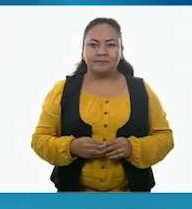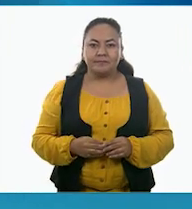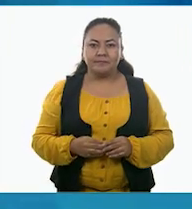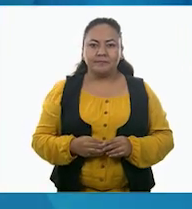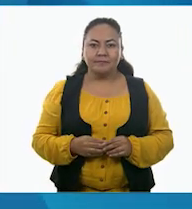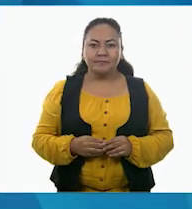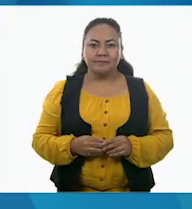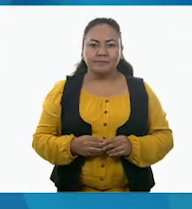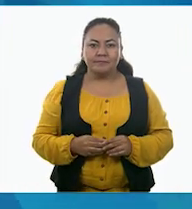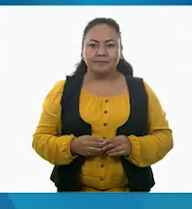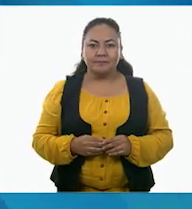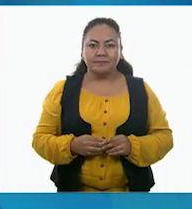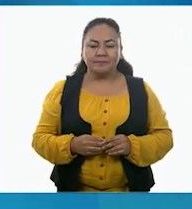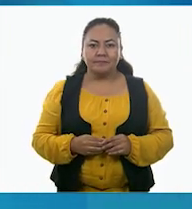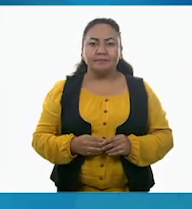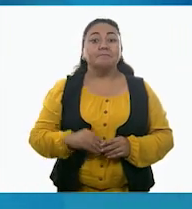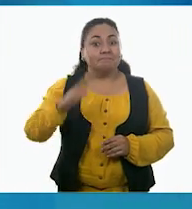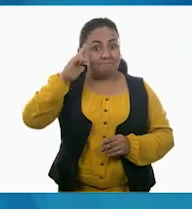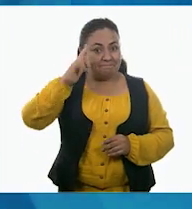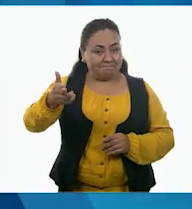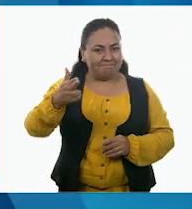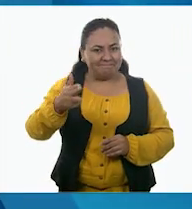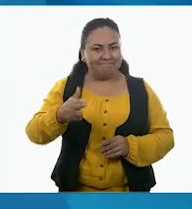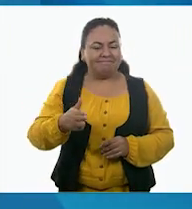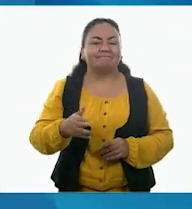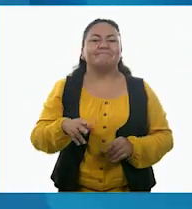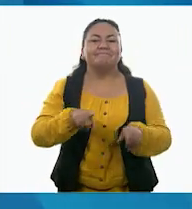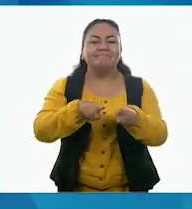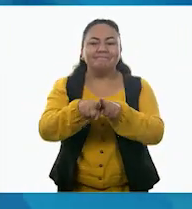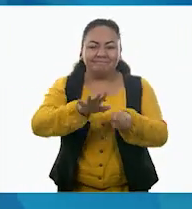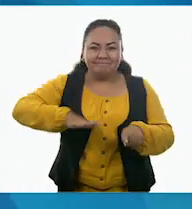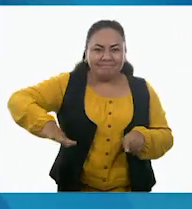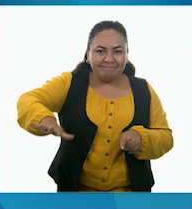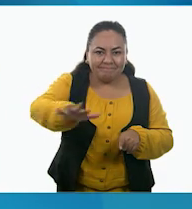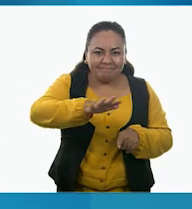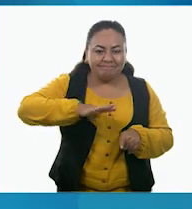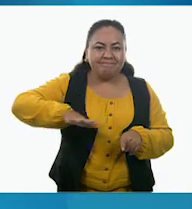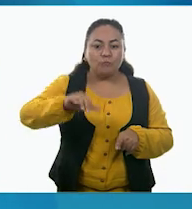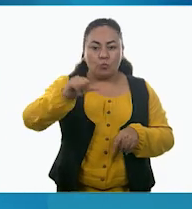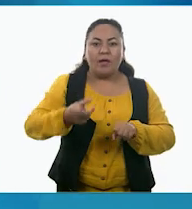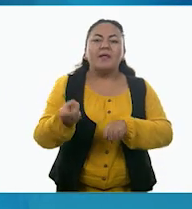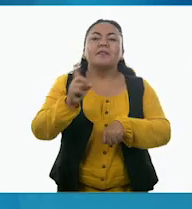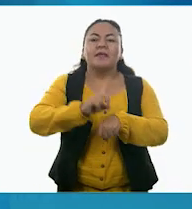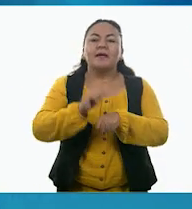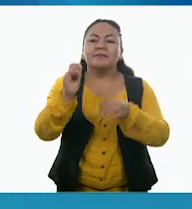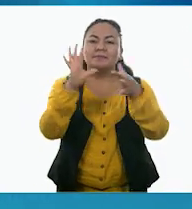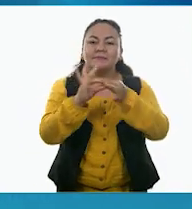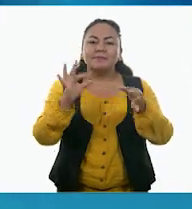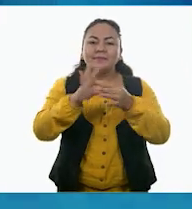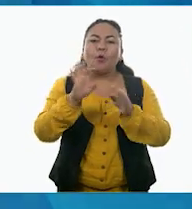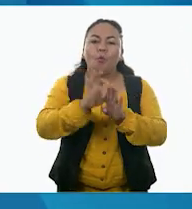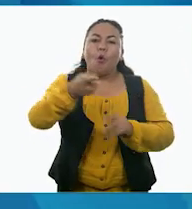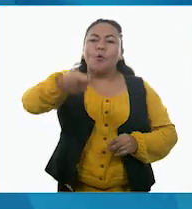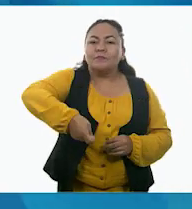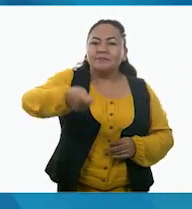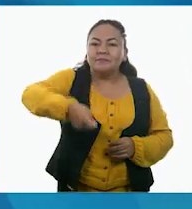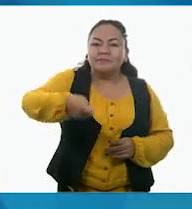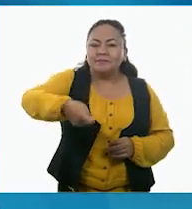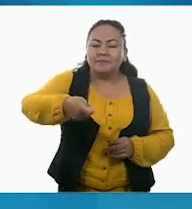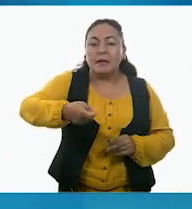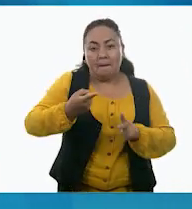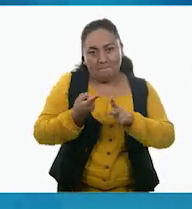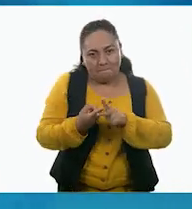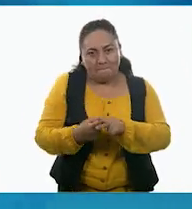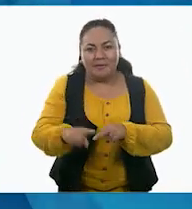Hayaku, hola hermanos, el día de hoy vamos a ver el tema de saludos. Es algo muy importante para